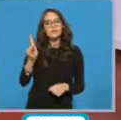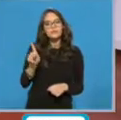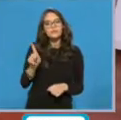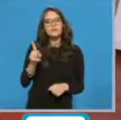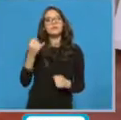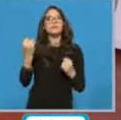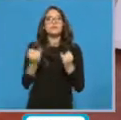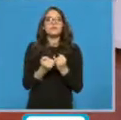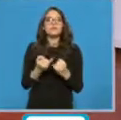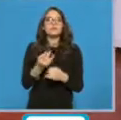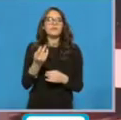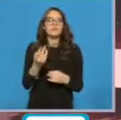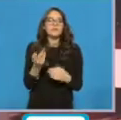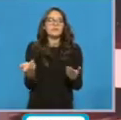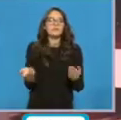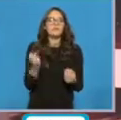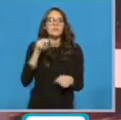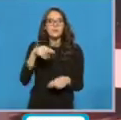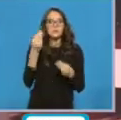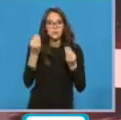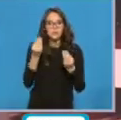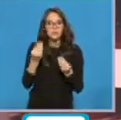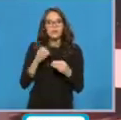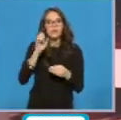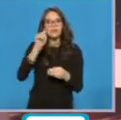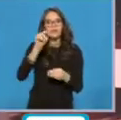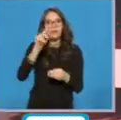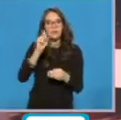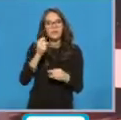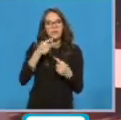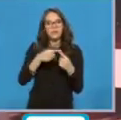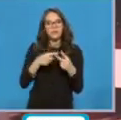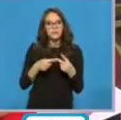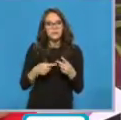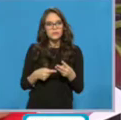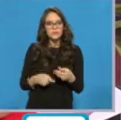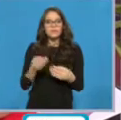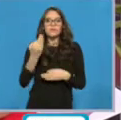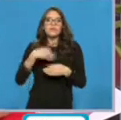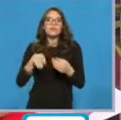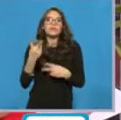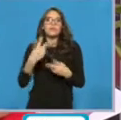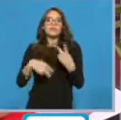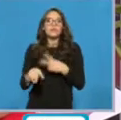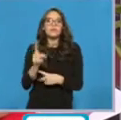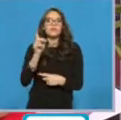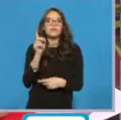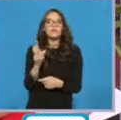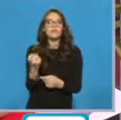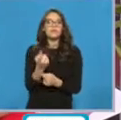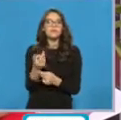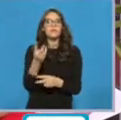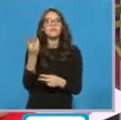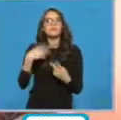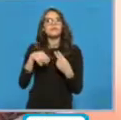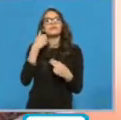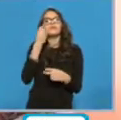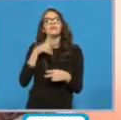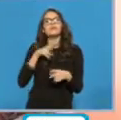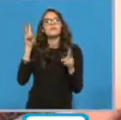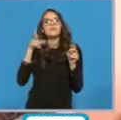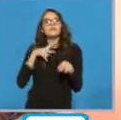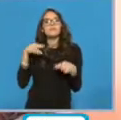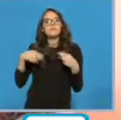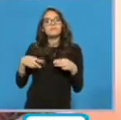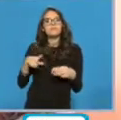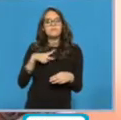cual son bastantes etapas, ¿no? Todo deriva en la aplicación Mi Mercado Seguro. Es